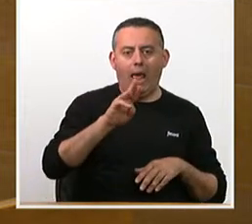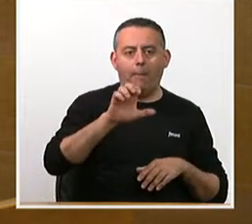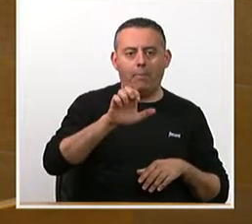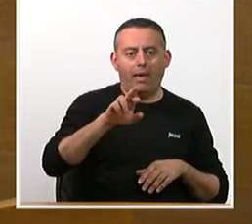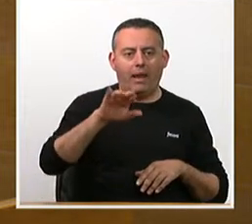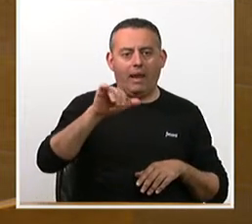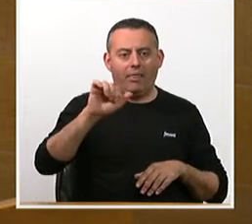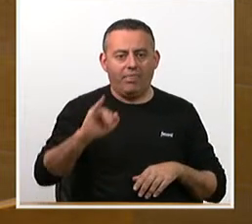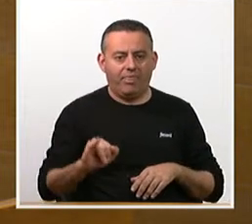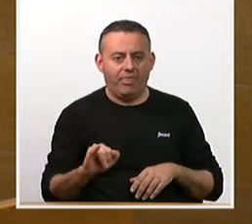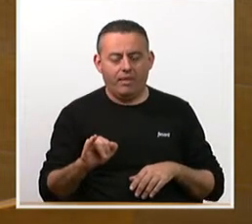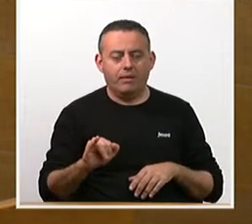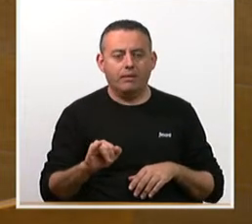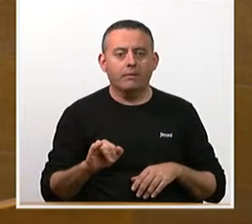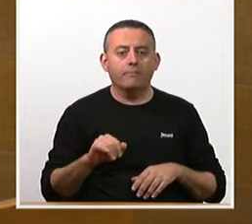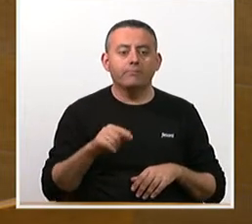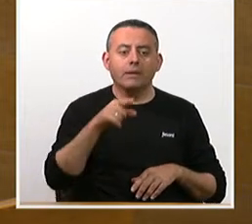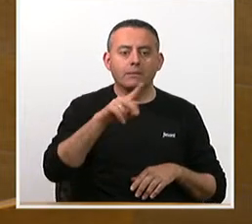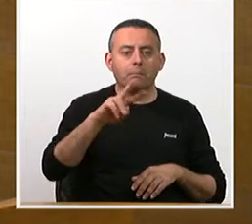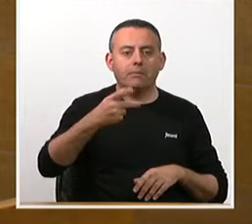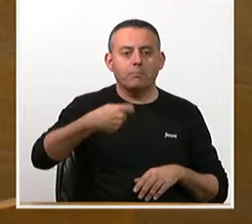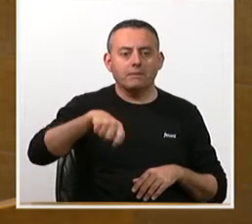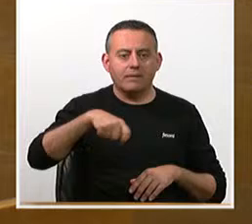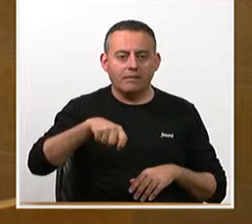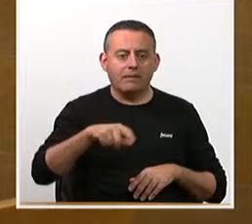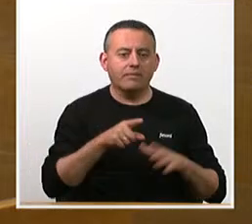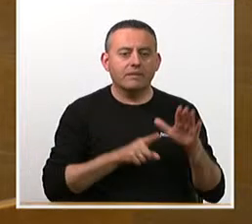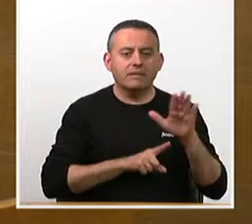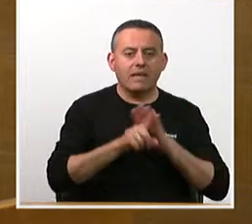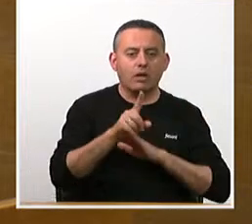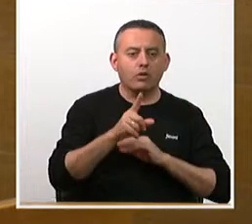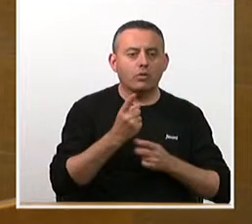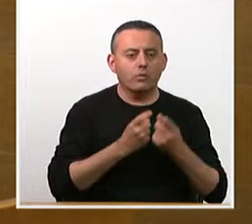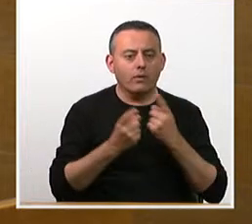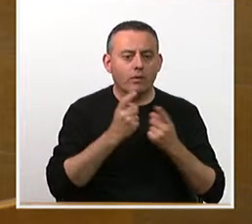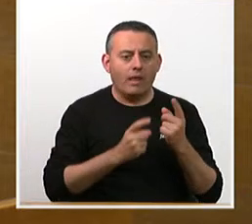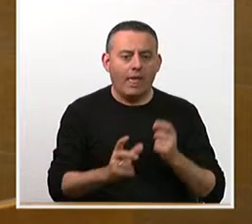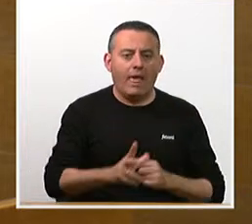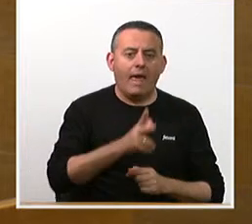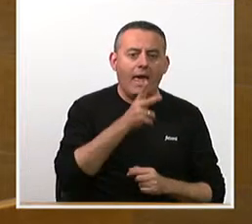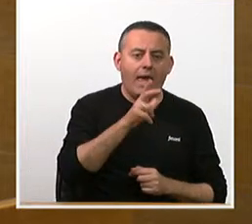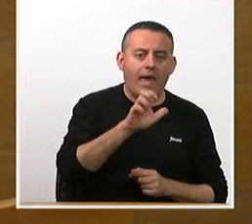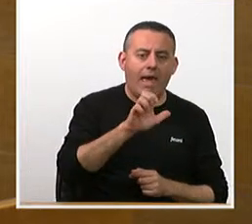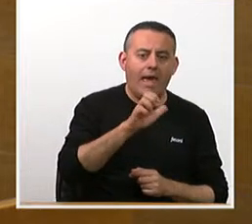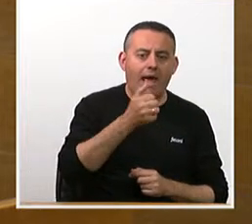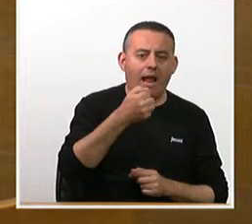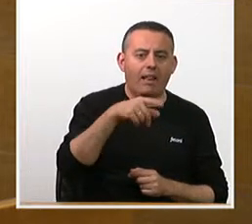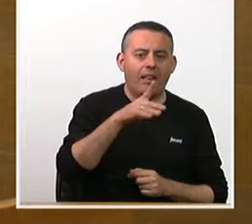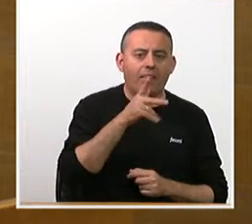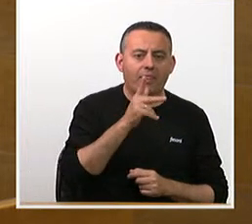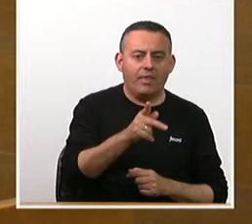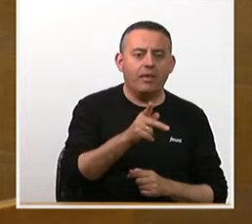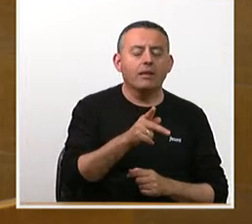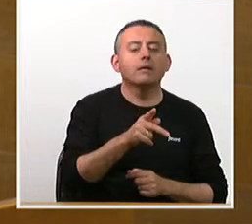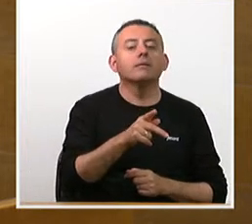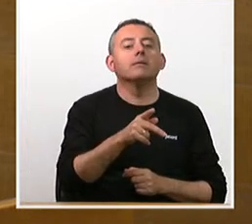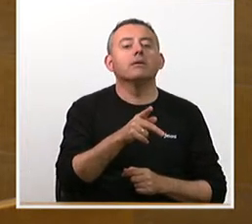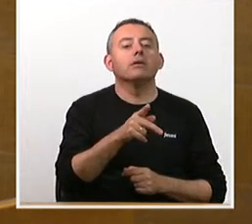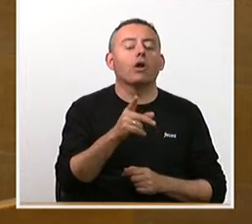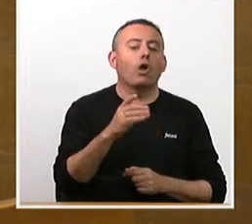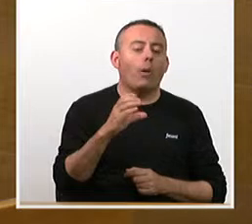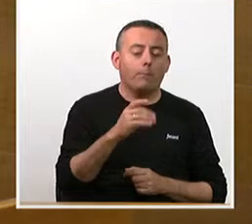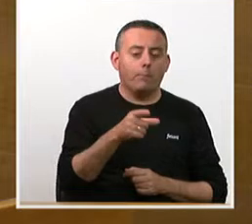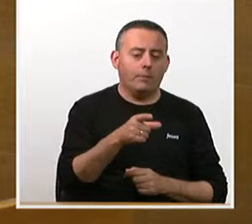persona eh vicepresidenta de desarrollo de negocio de hin cot una firma española de diagnóstico genético